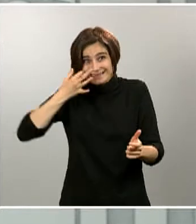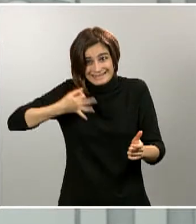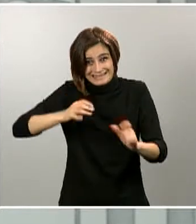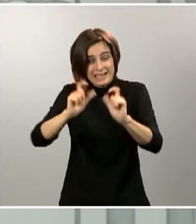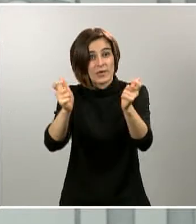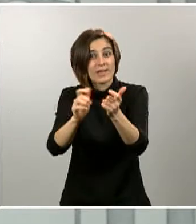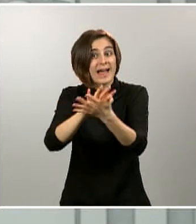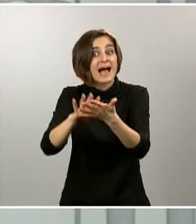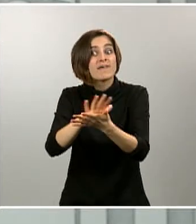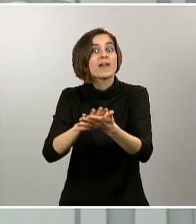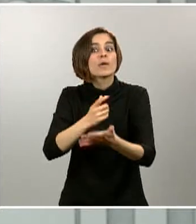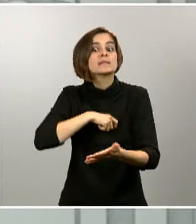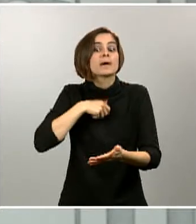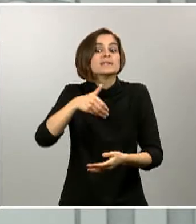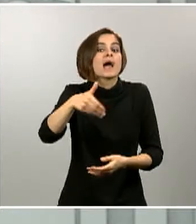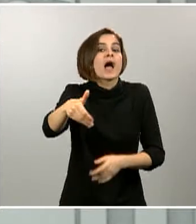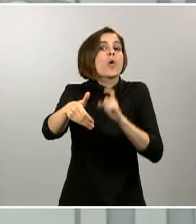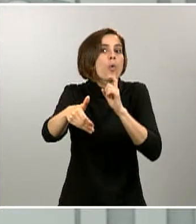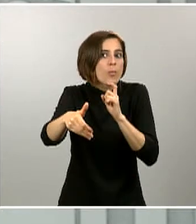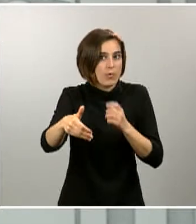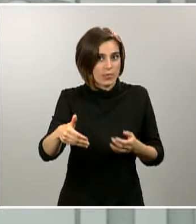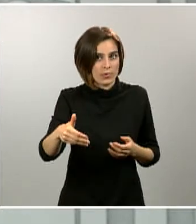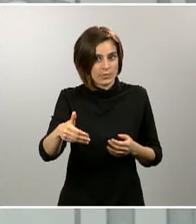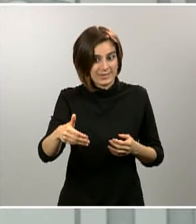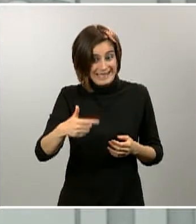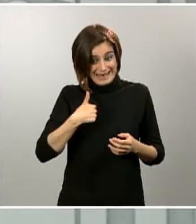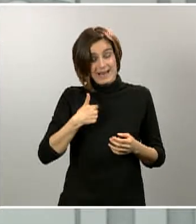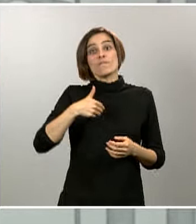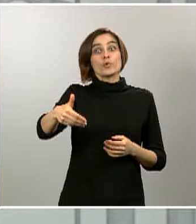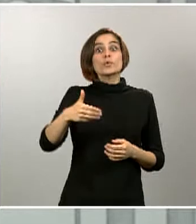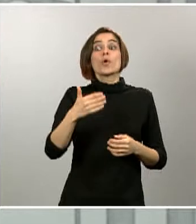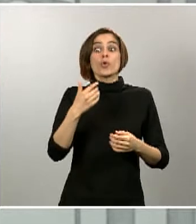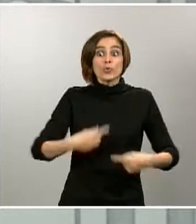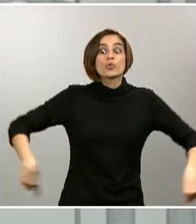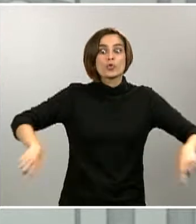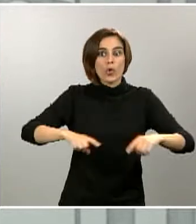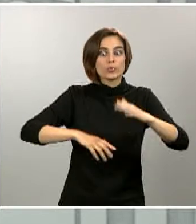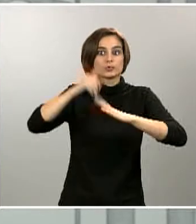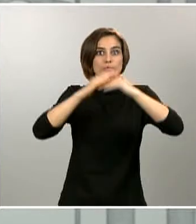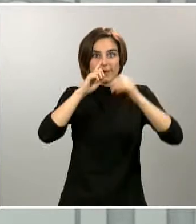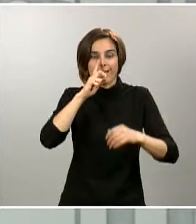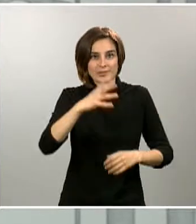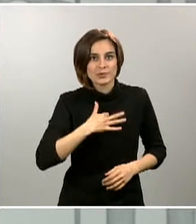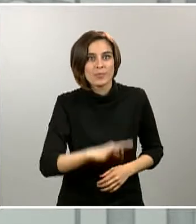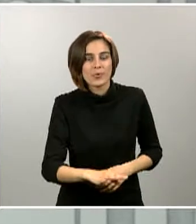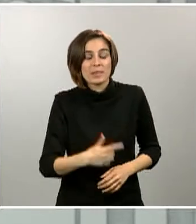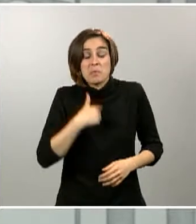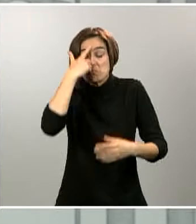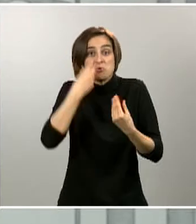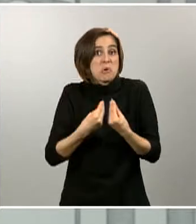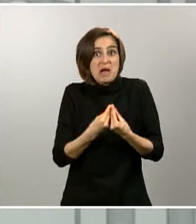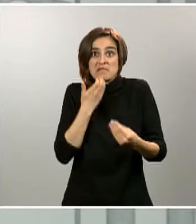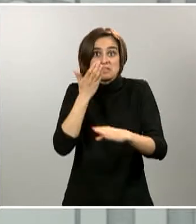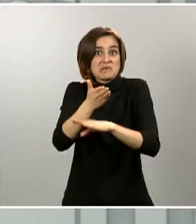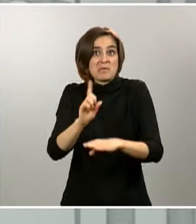de España y del futuro que entre todos podemos construir para los próximos años. Yo creo que los ciudadanos no lo entenderían. Hay